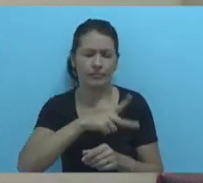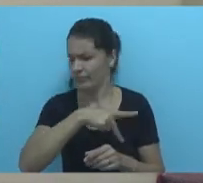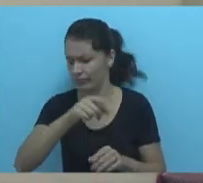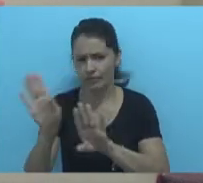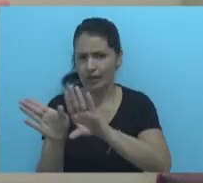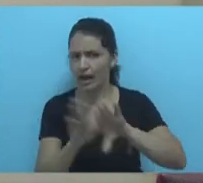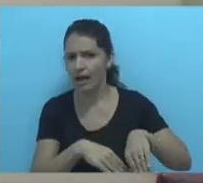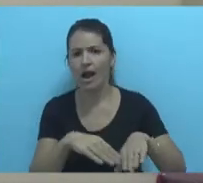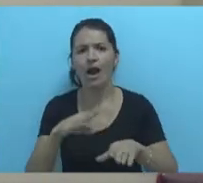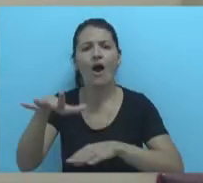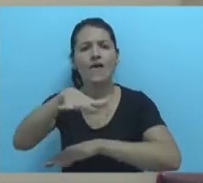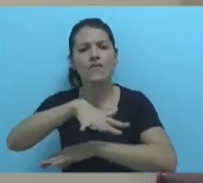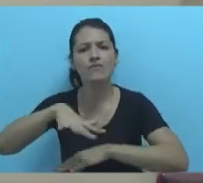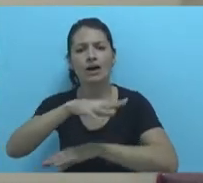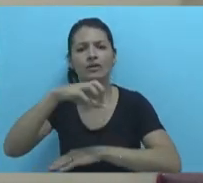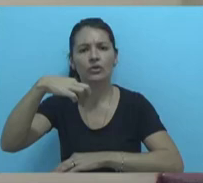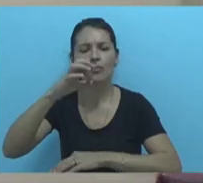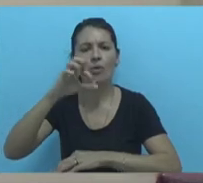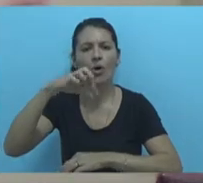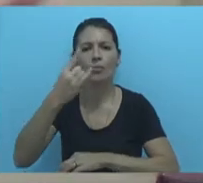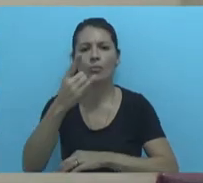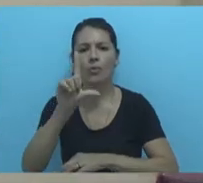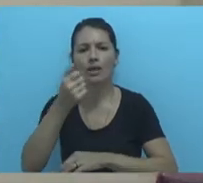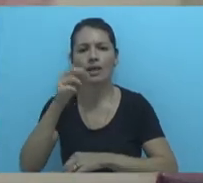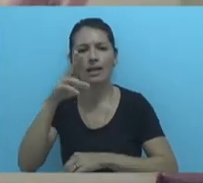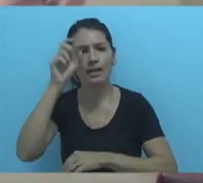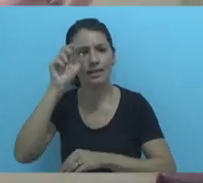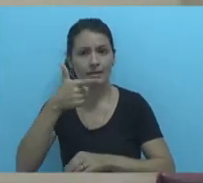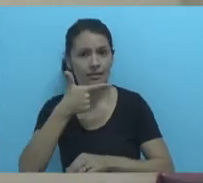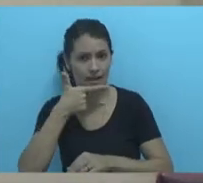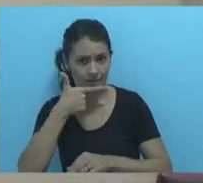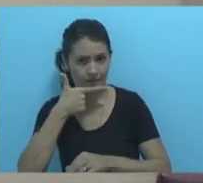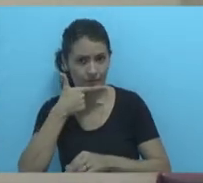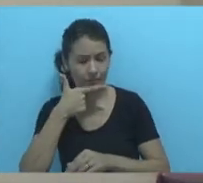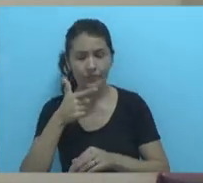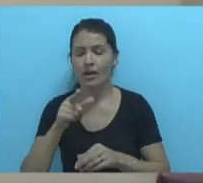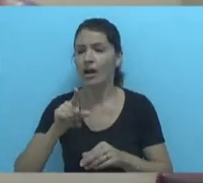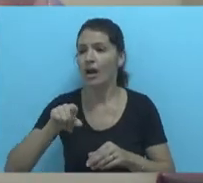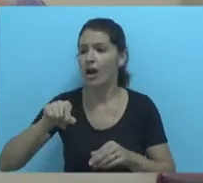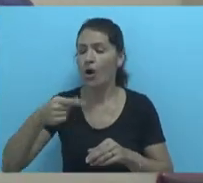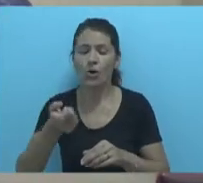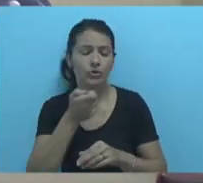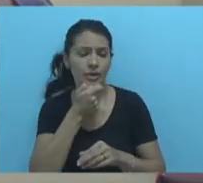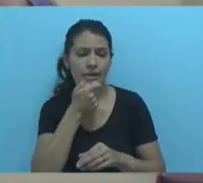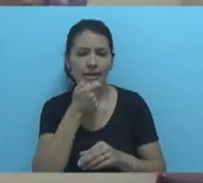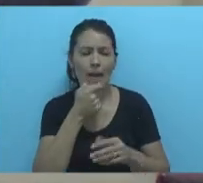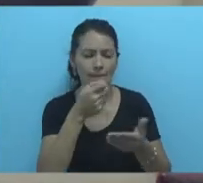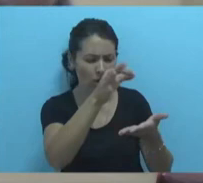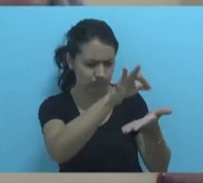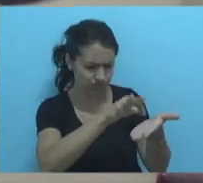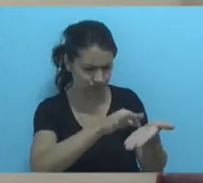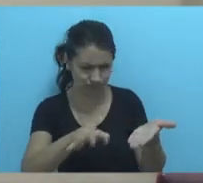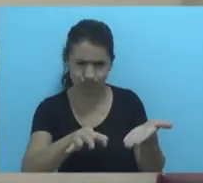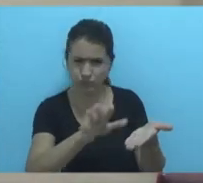Otro gran logro, empezar a existir en los mapas. Antes solamente eran